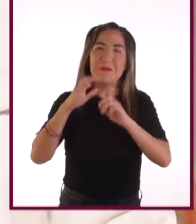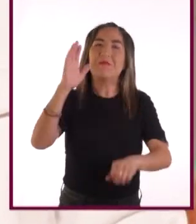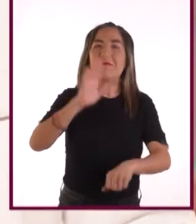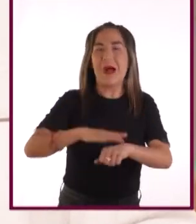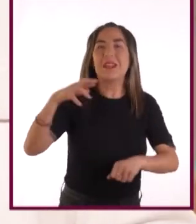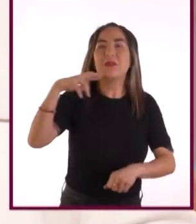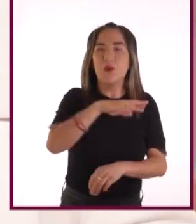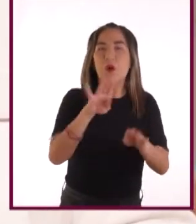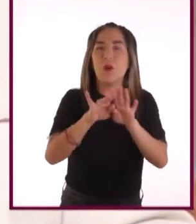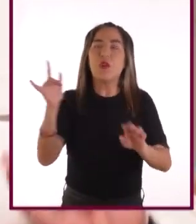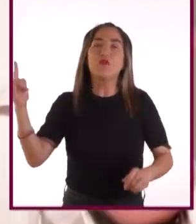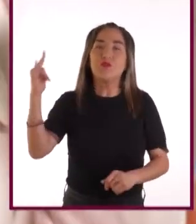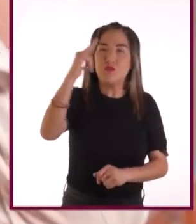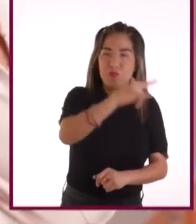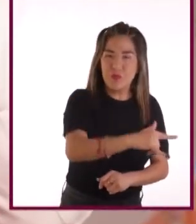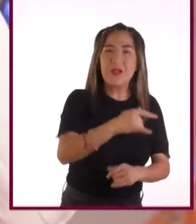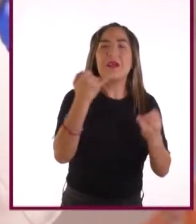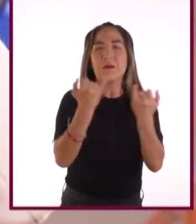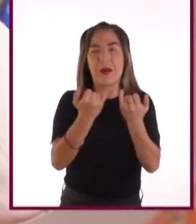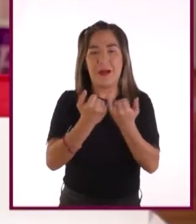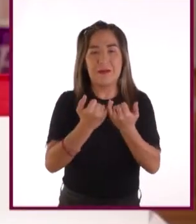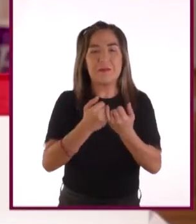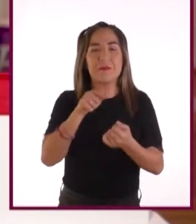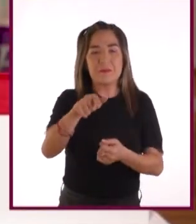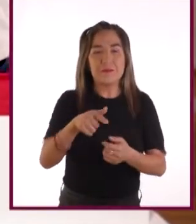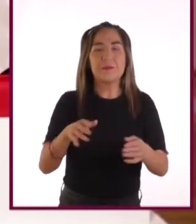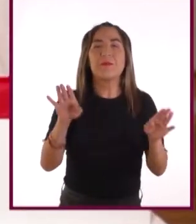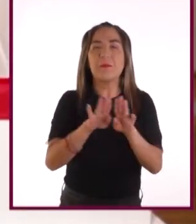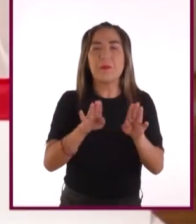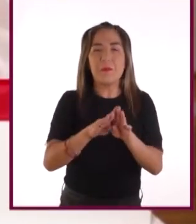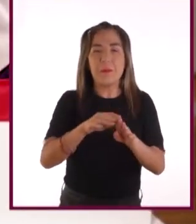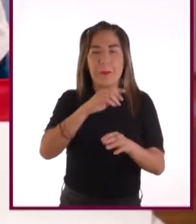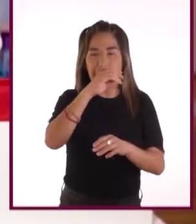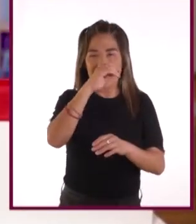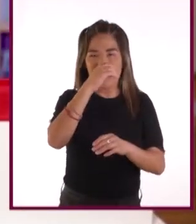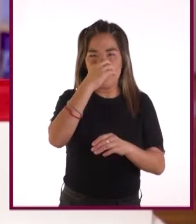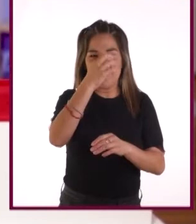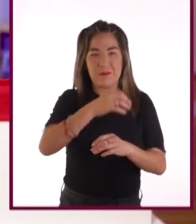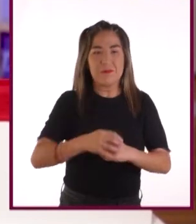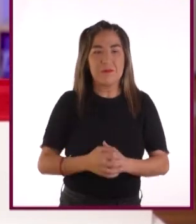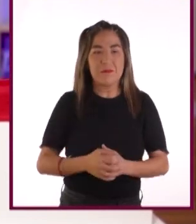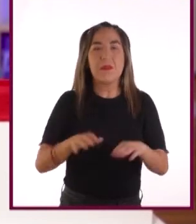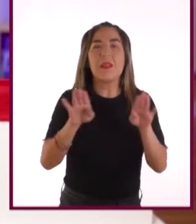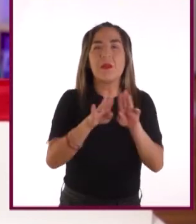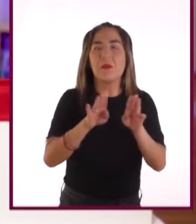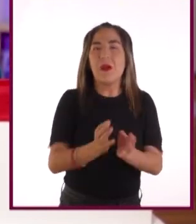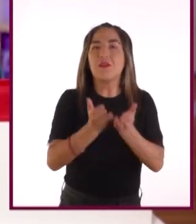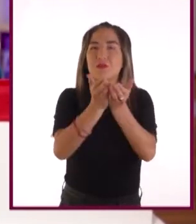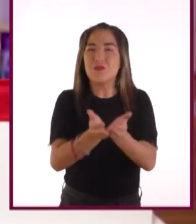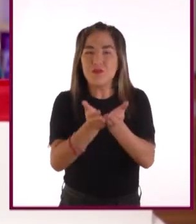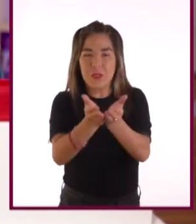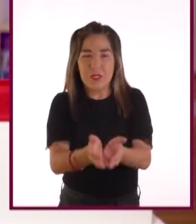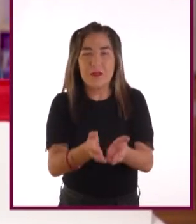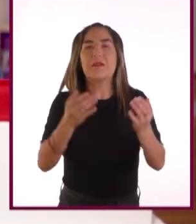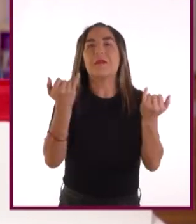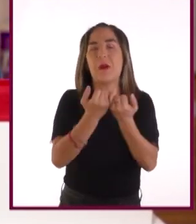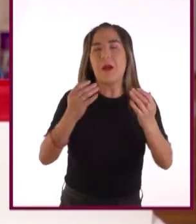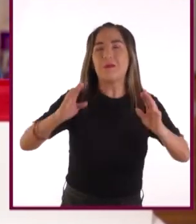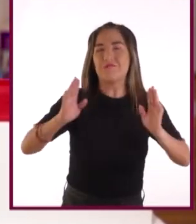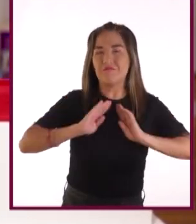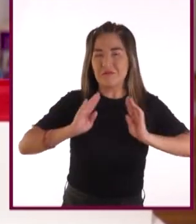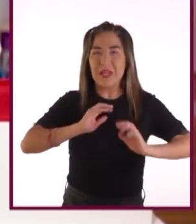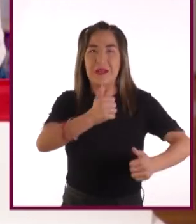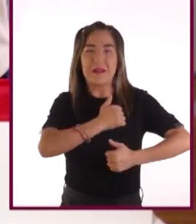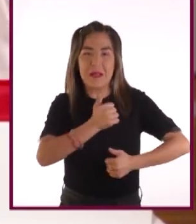muy eficiente en la aviación y la aeronáutica. Sí, también es utilizado por militares, radioaficionados y los grupos de